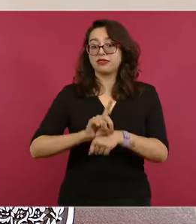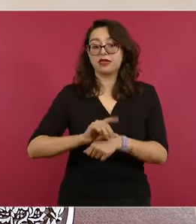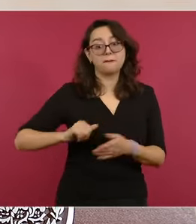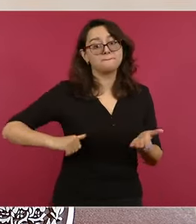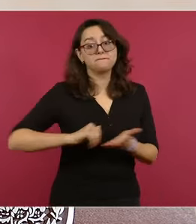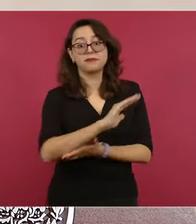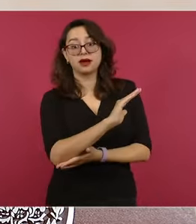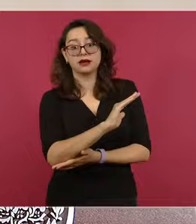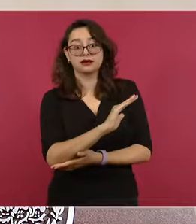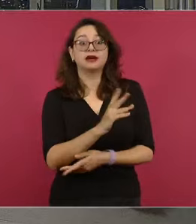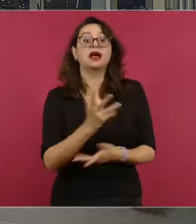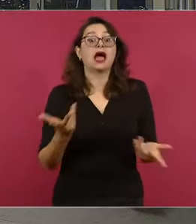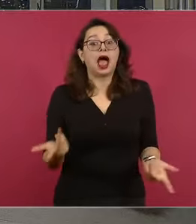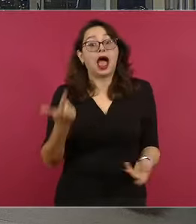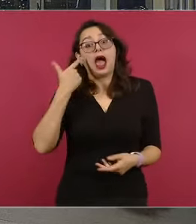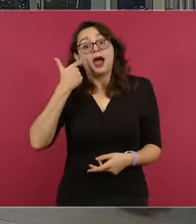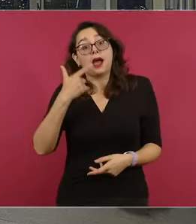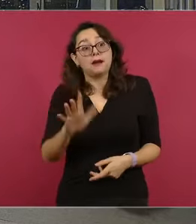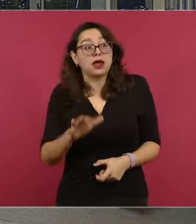se concede un amparo.